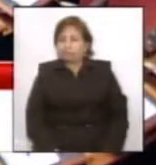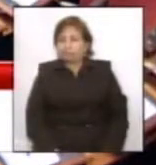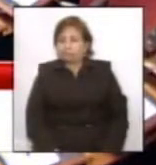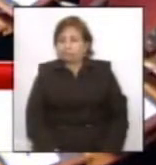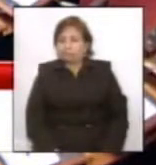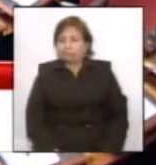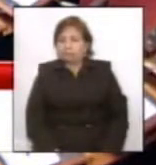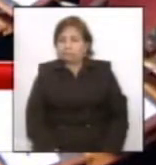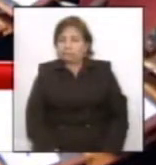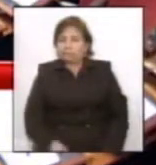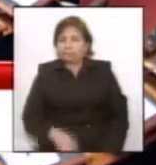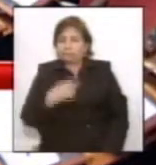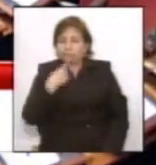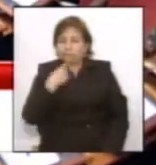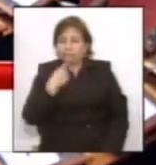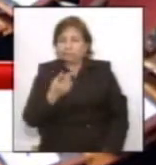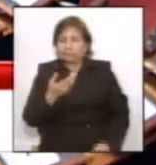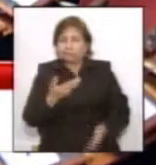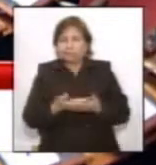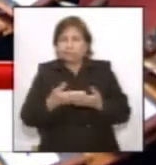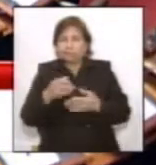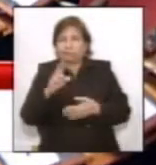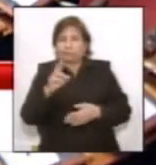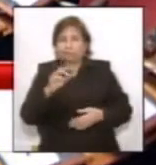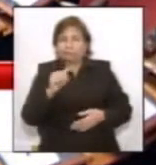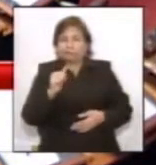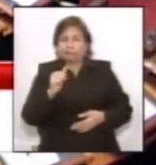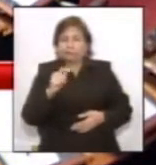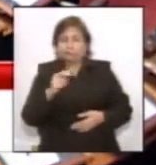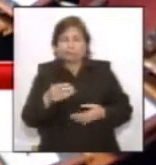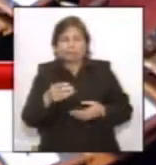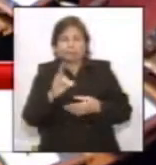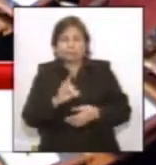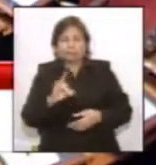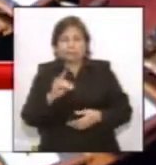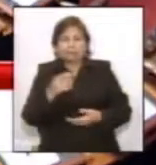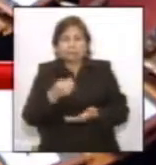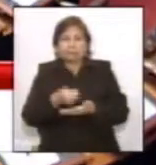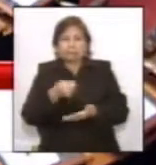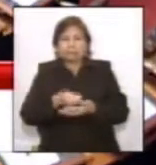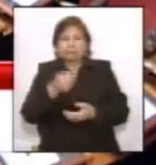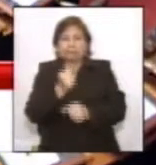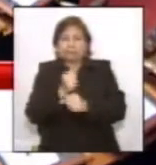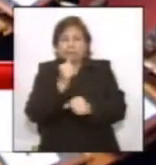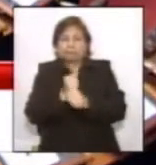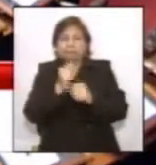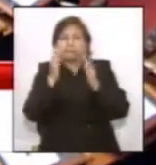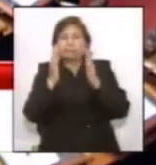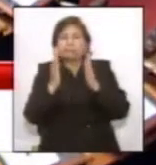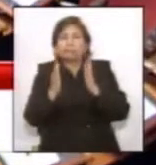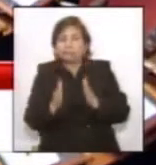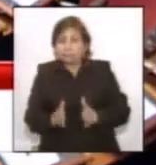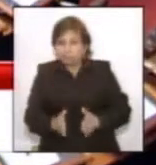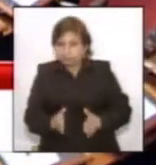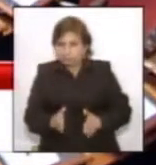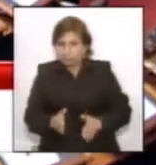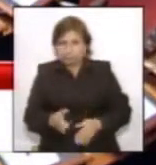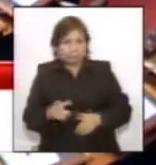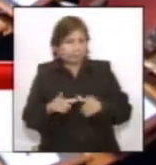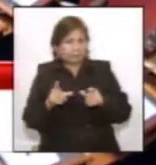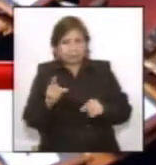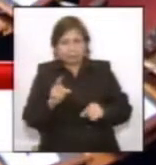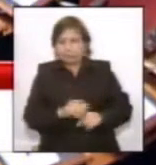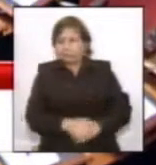señalar que la ministra también dijo que el programa Reactiva Perú solo puede ser utilizado para el pago de trabajadores y de proveedores de servicio,